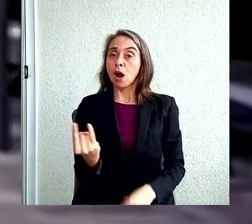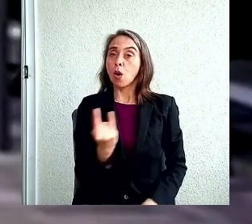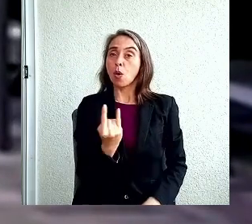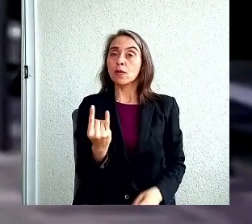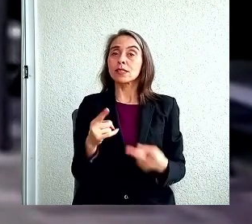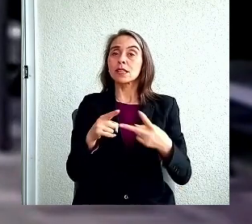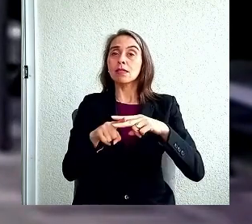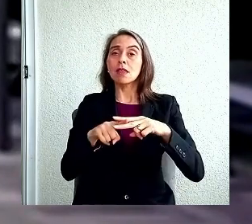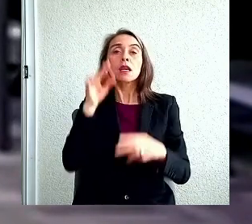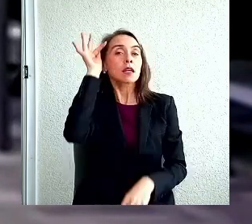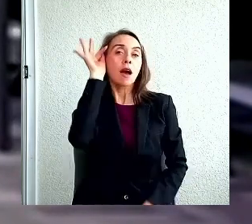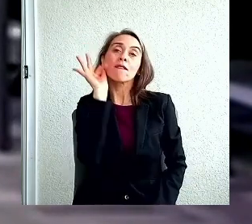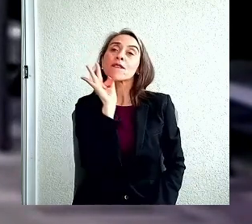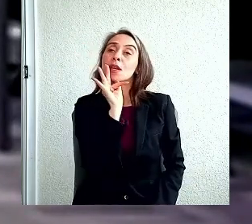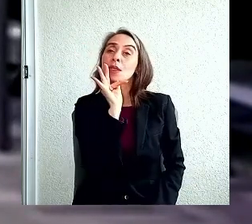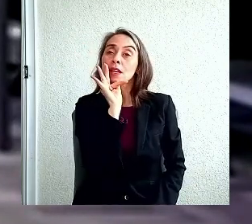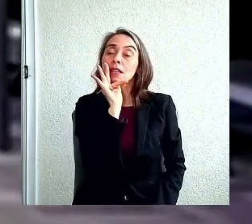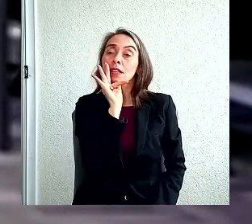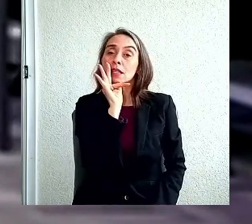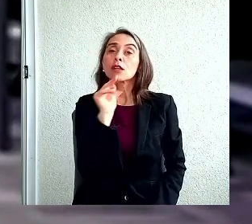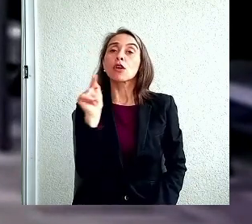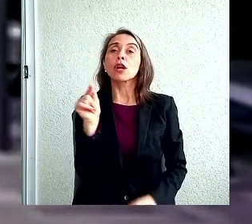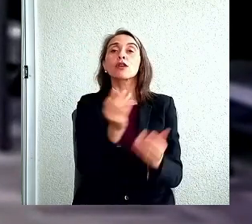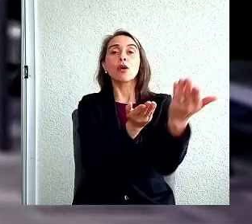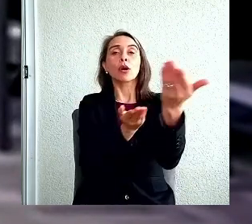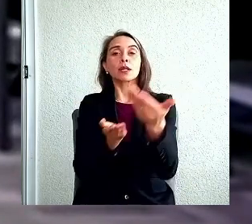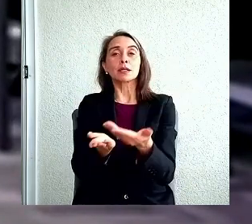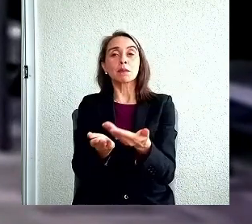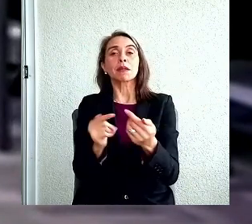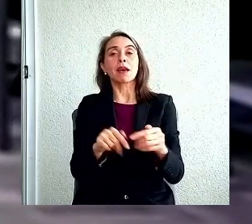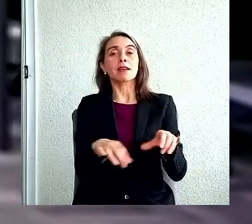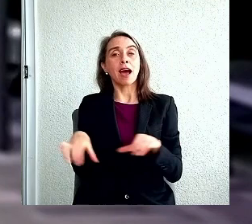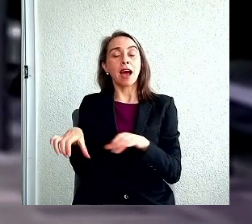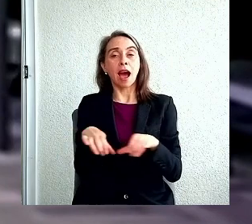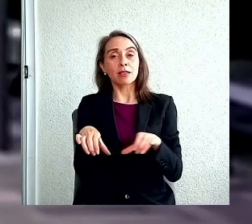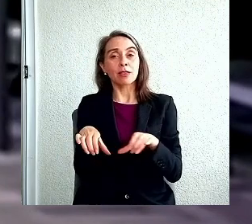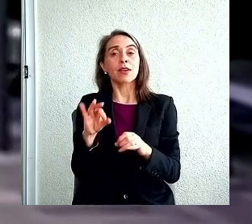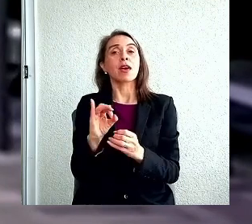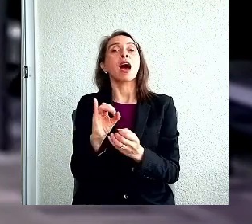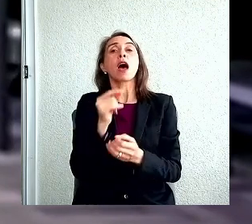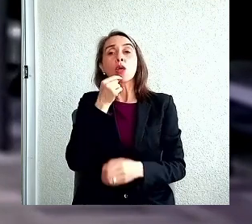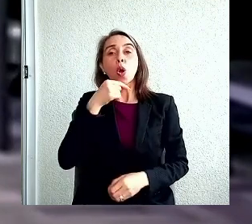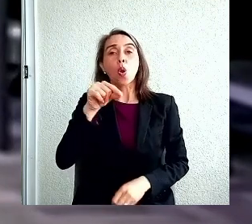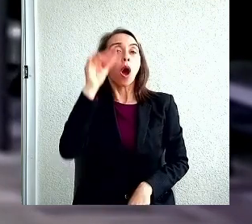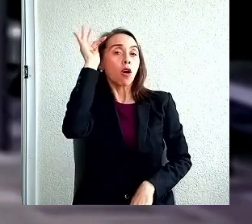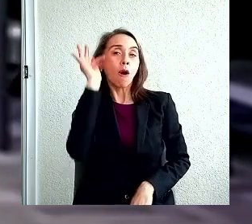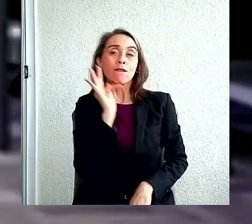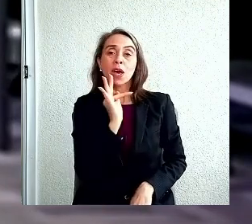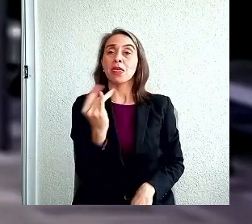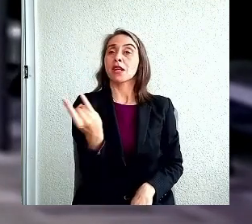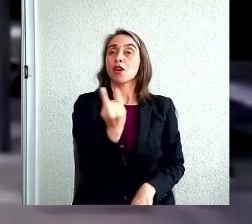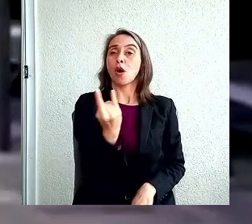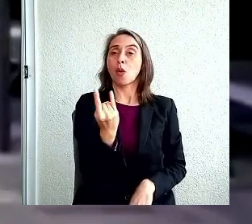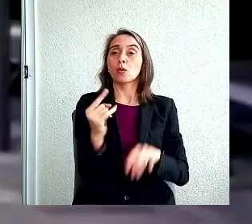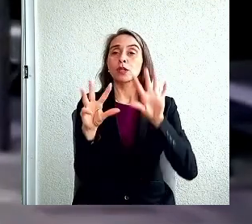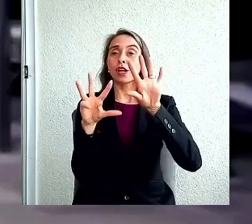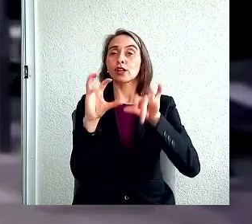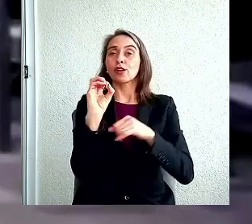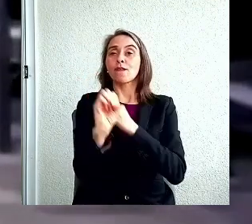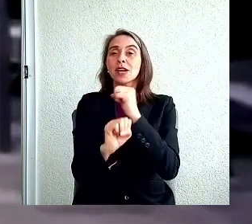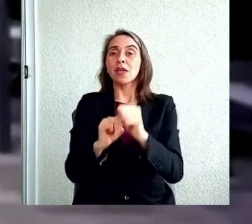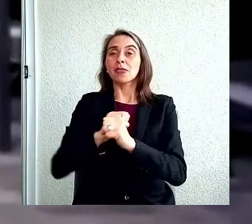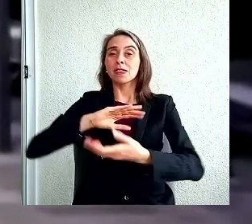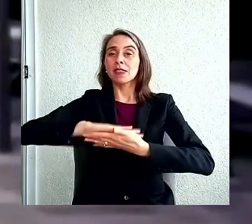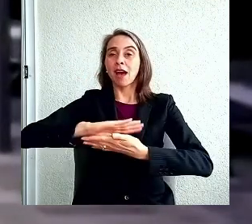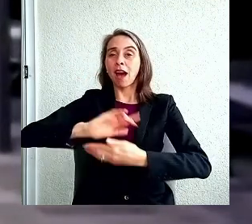la anfitriona de esta actividad, una institución que está pronta a cumplir sus 90 años, aportando a la generación del conocimiento